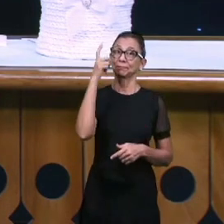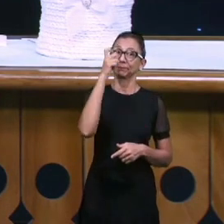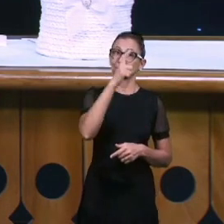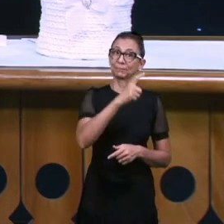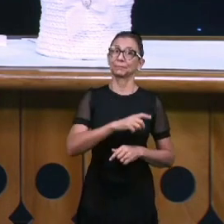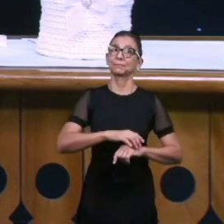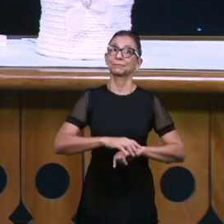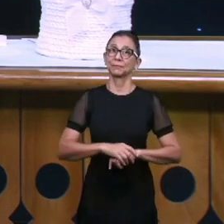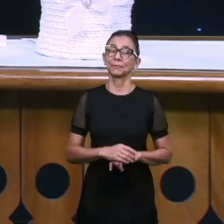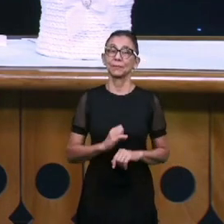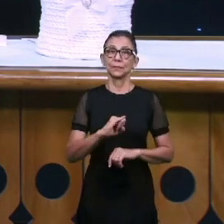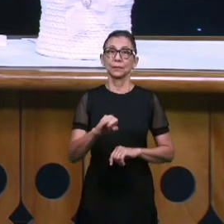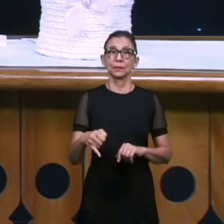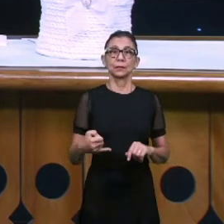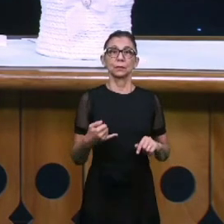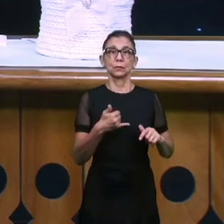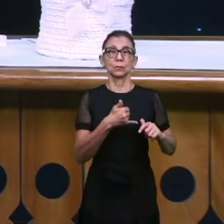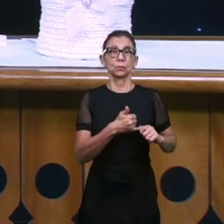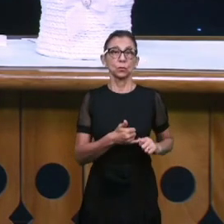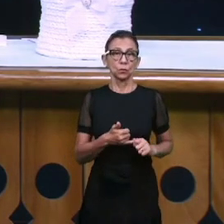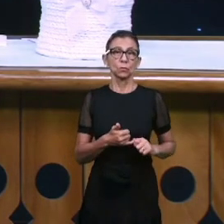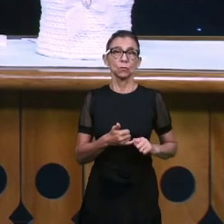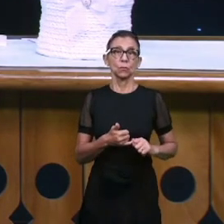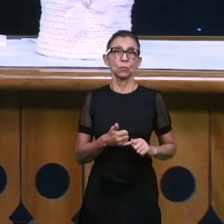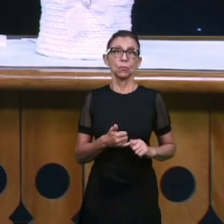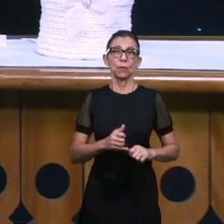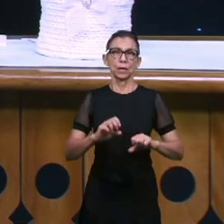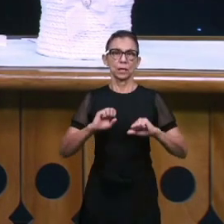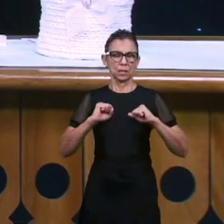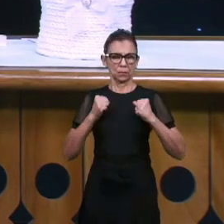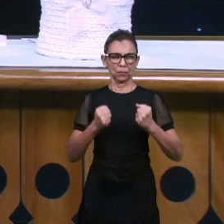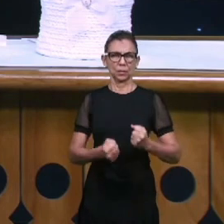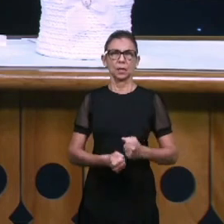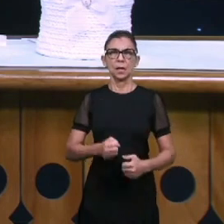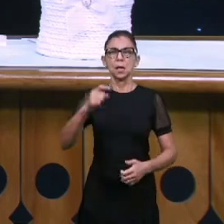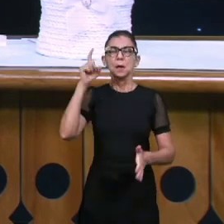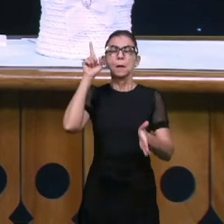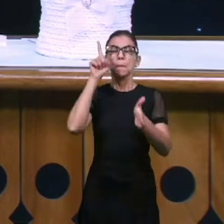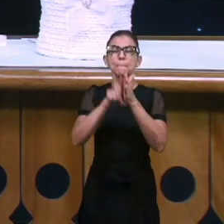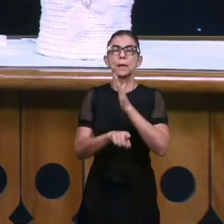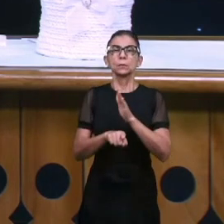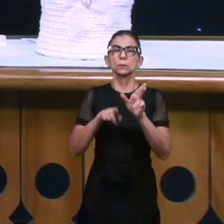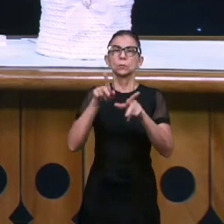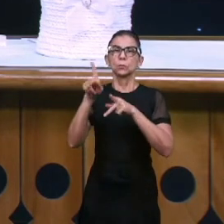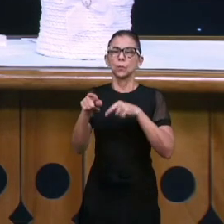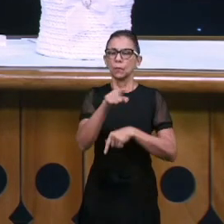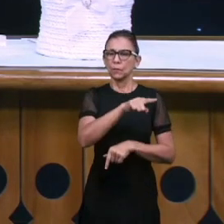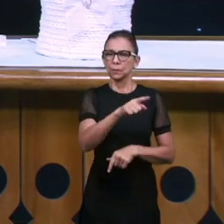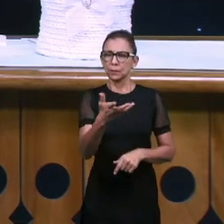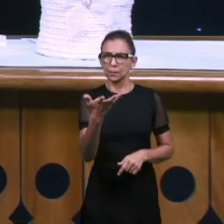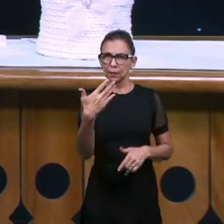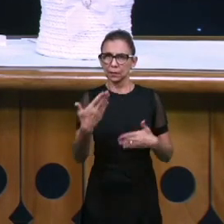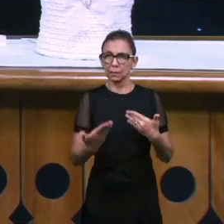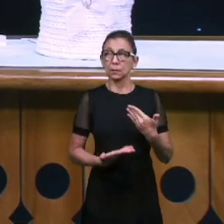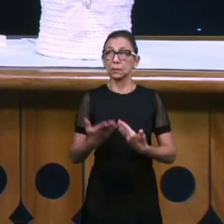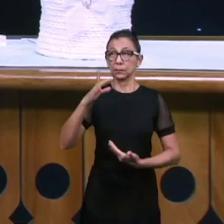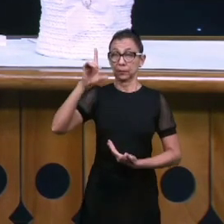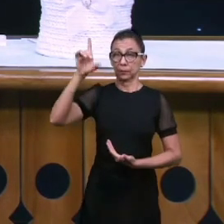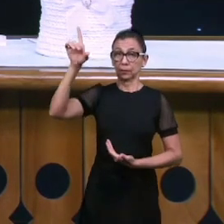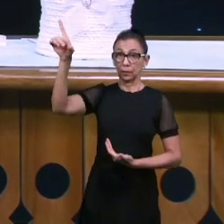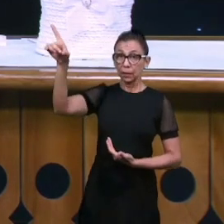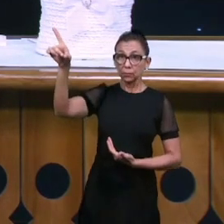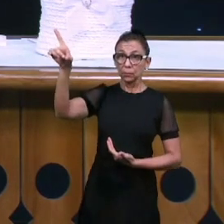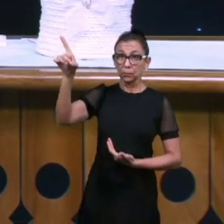ya entra con la disposición. ¿Ustedes quieren servir a Dios? Ustedes pueden servir a Dios. Sirvan